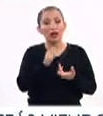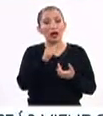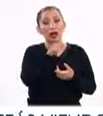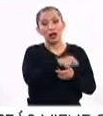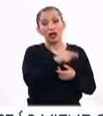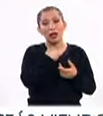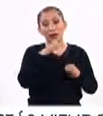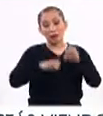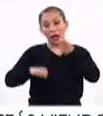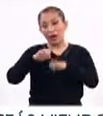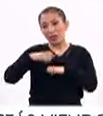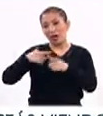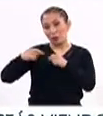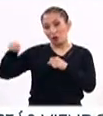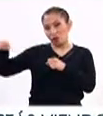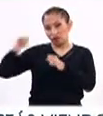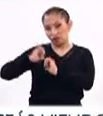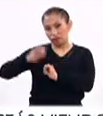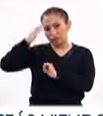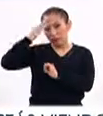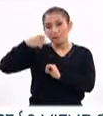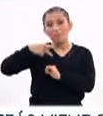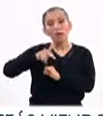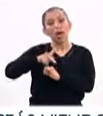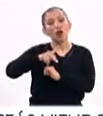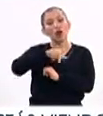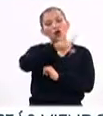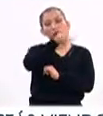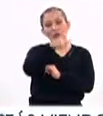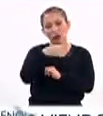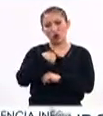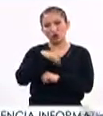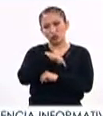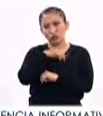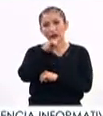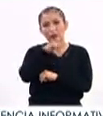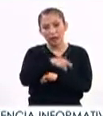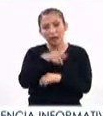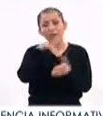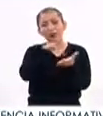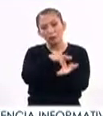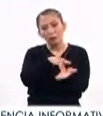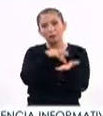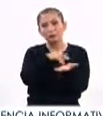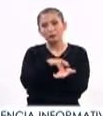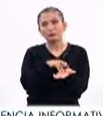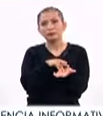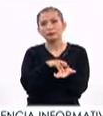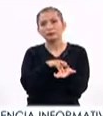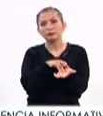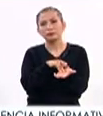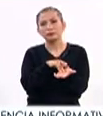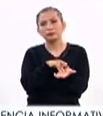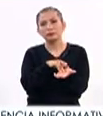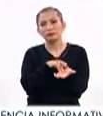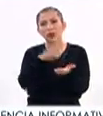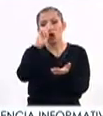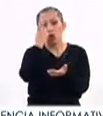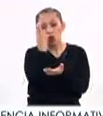por la Embajada de Japón. Pero después nosotros también apoyamos las